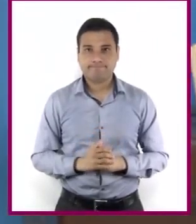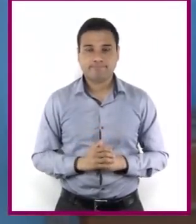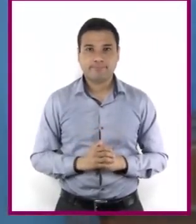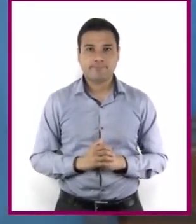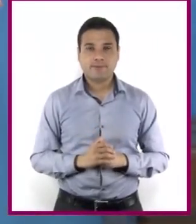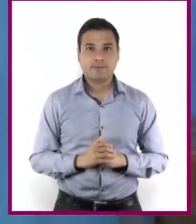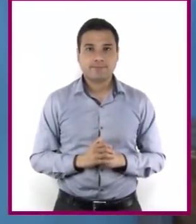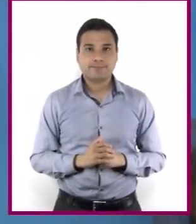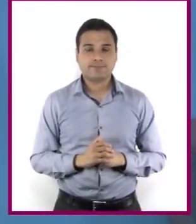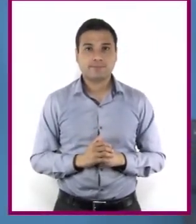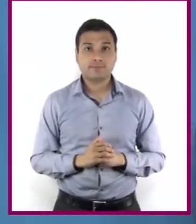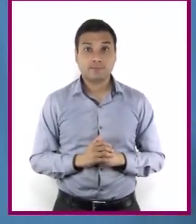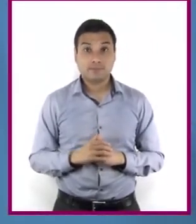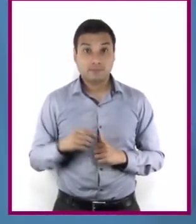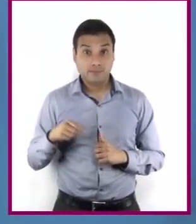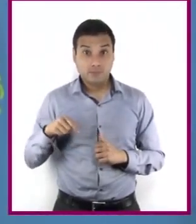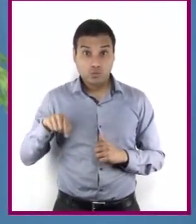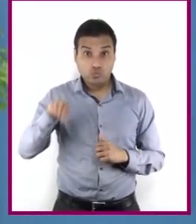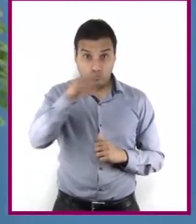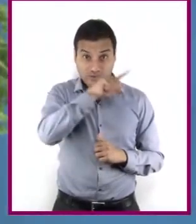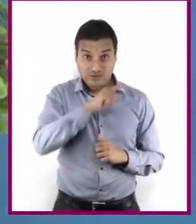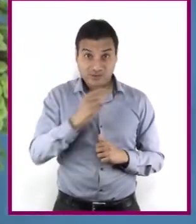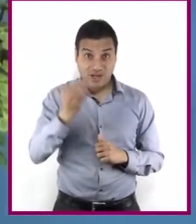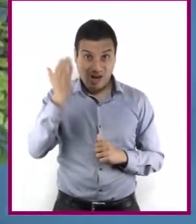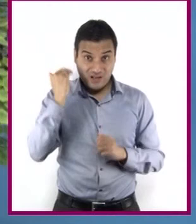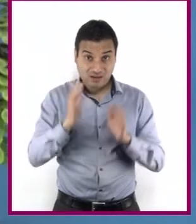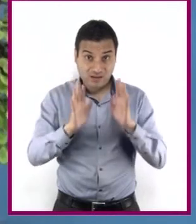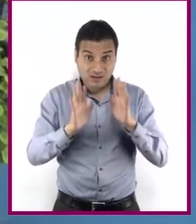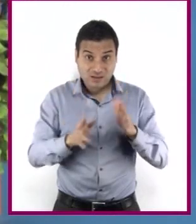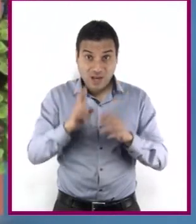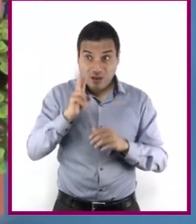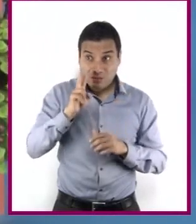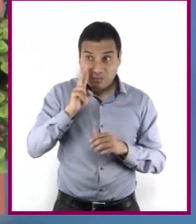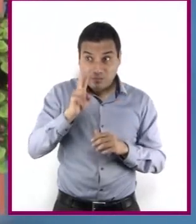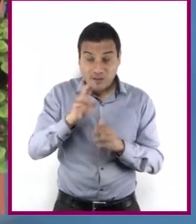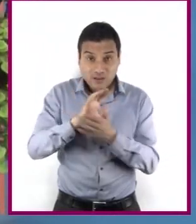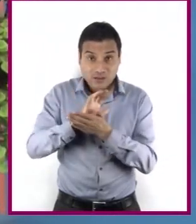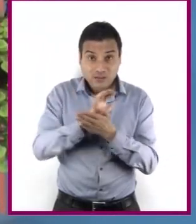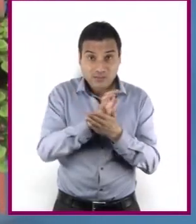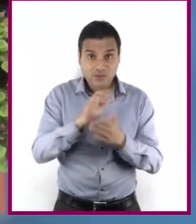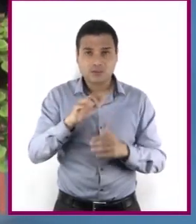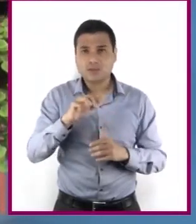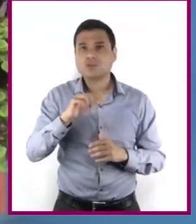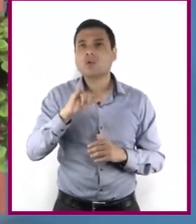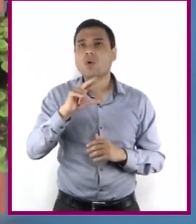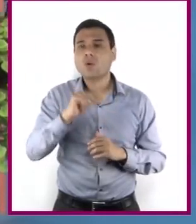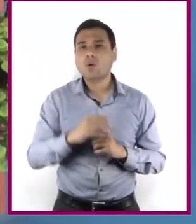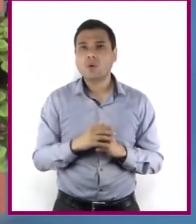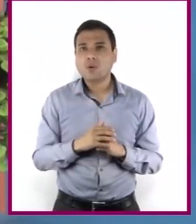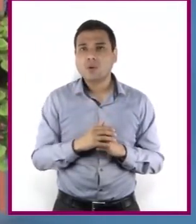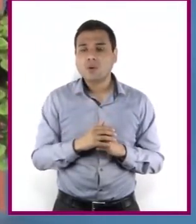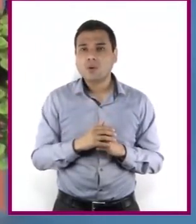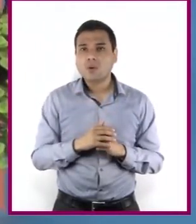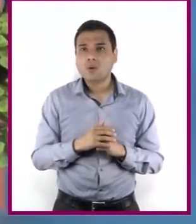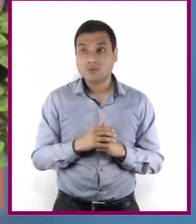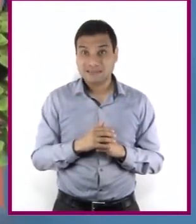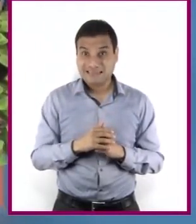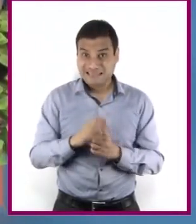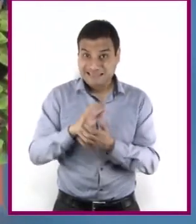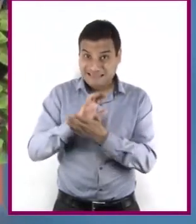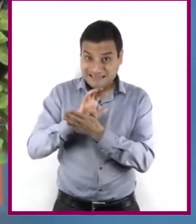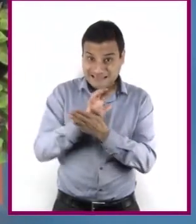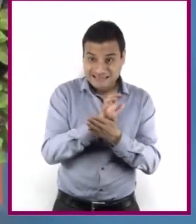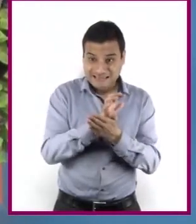¿Han vivido o han sido testigos de situaciones como las que se observan en el video? Erradicar este tipo de